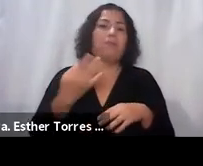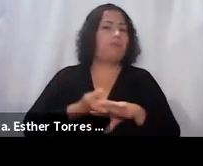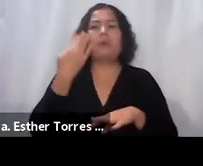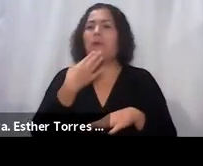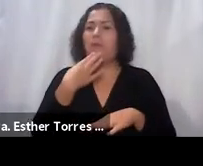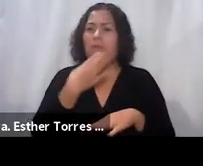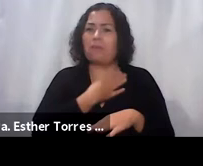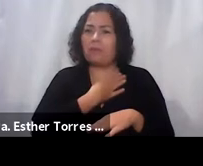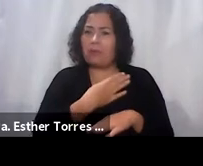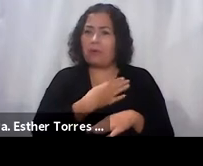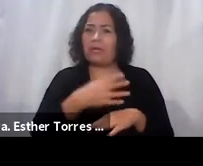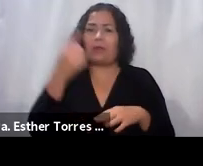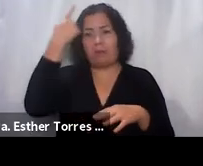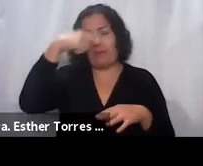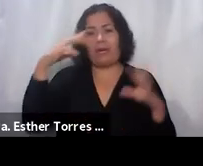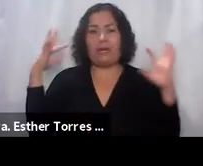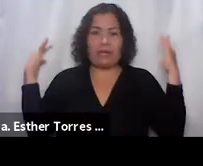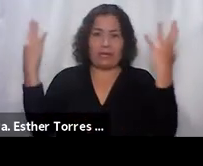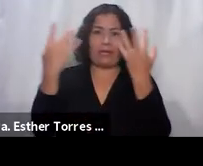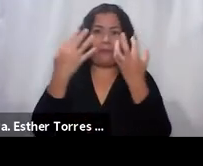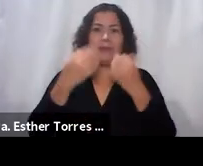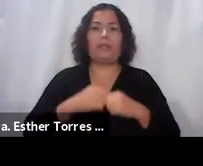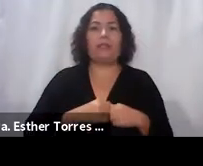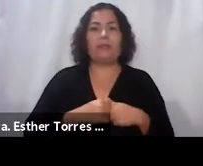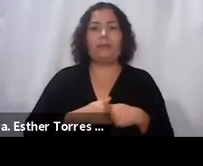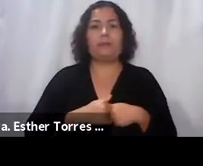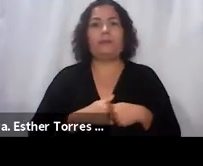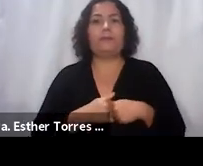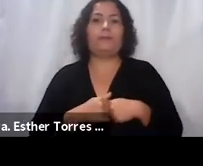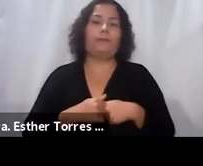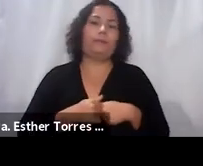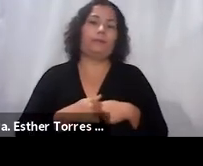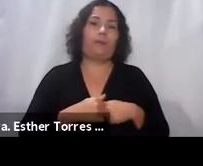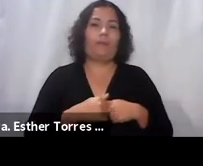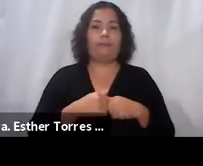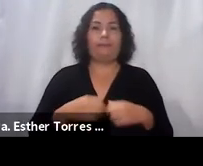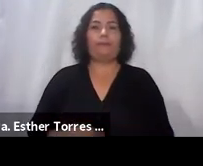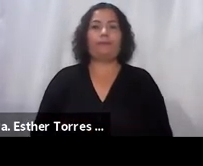ambiental. La siguiente.